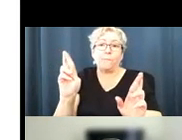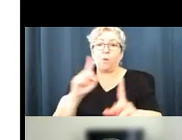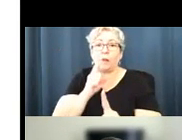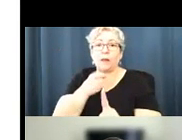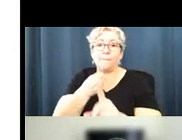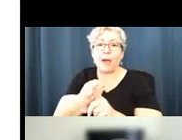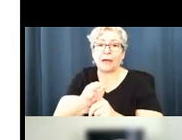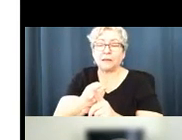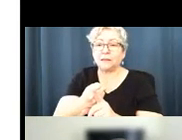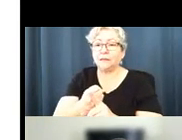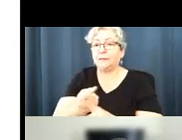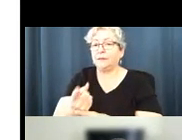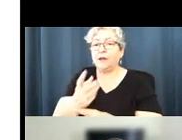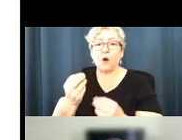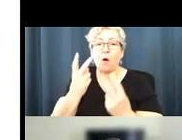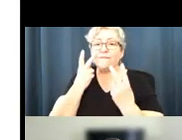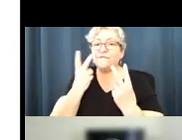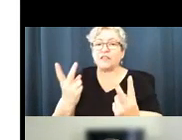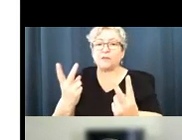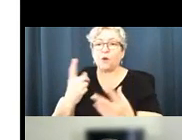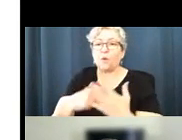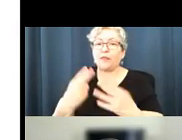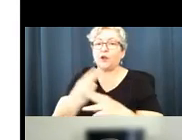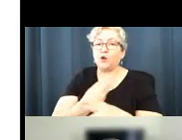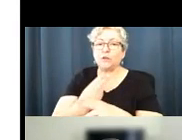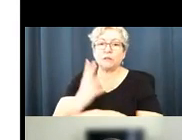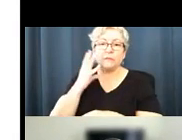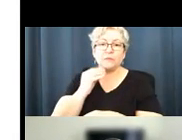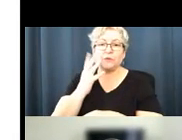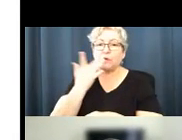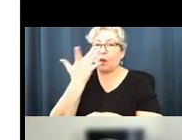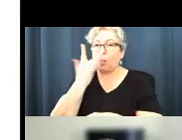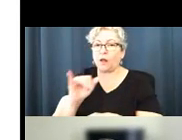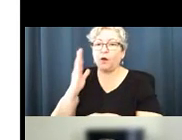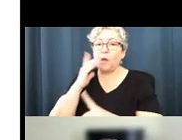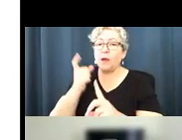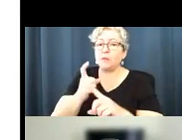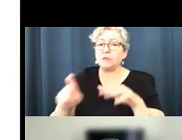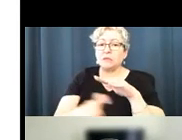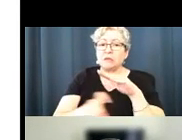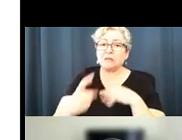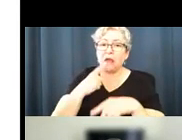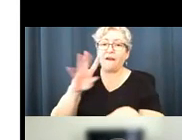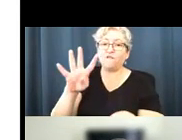cambia ese, el primero. Y esperamos que no tenía ningún tipo de visibilidad de la experiencia del usuario.